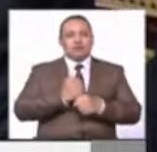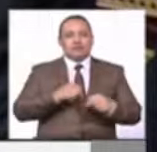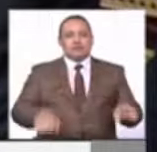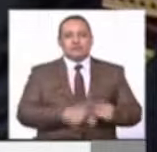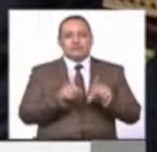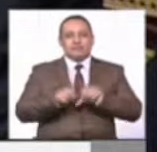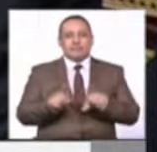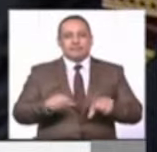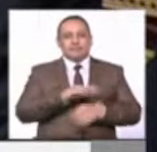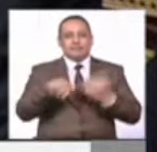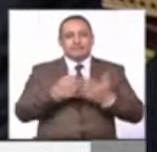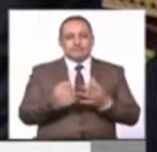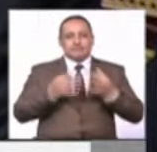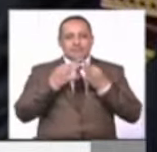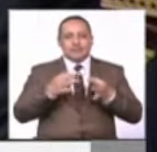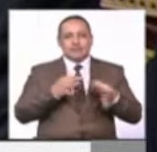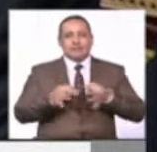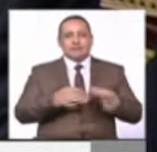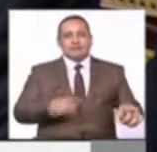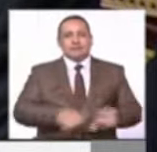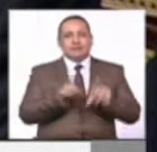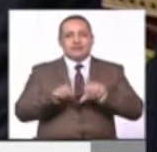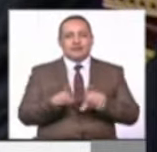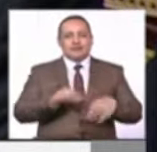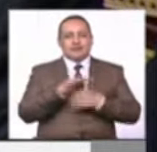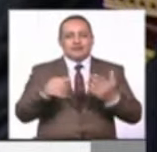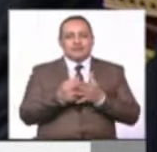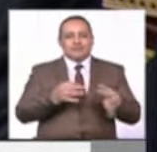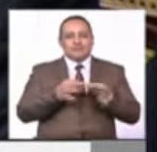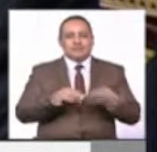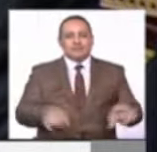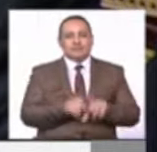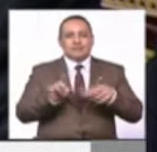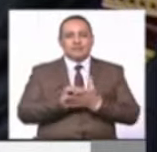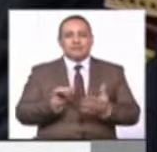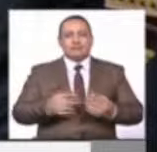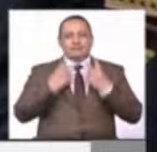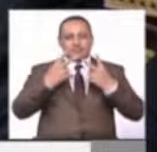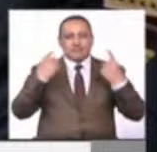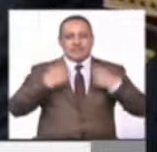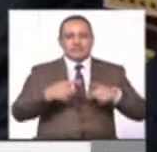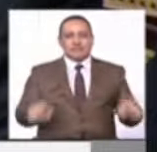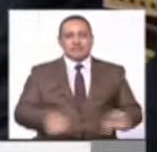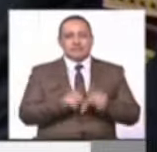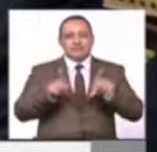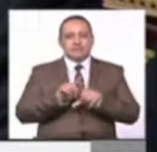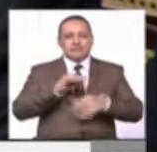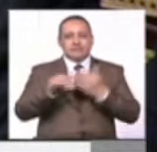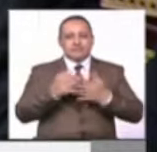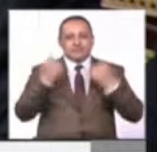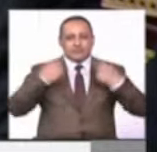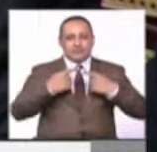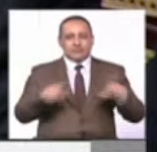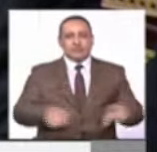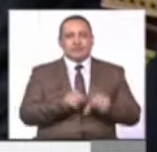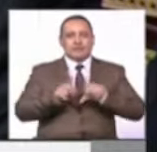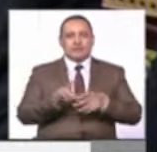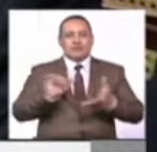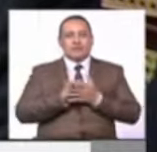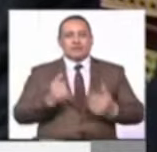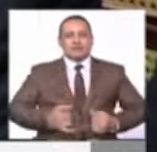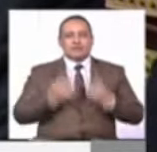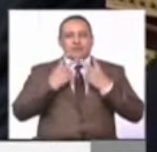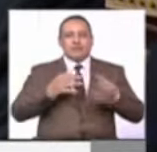al respecto debemos tener presente que había un exceso de formalismo en relación a la interpretación